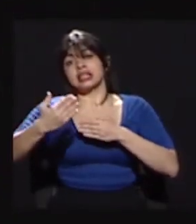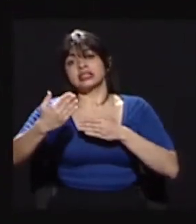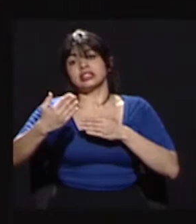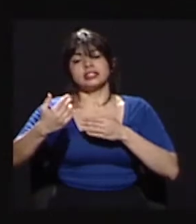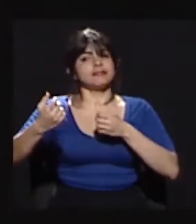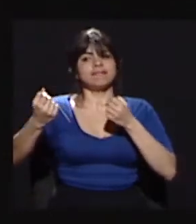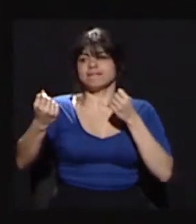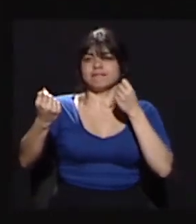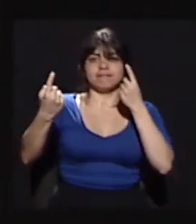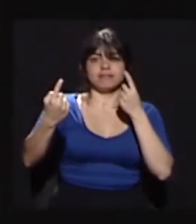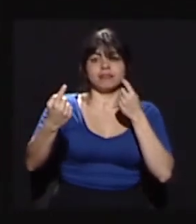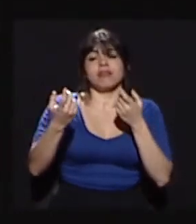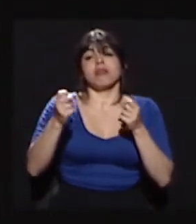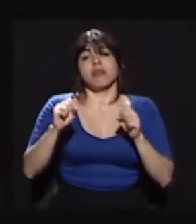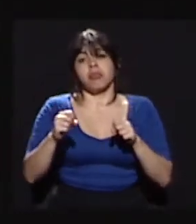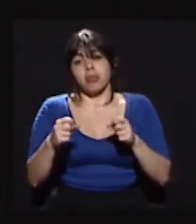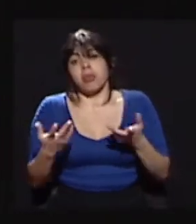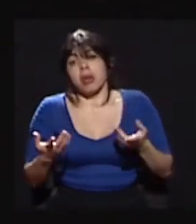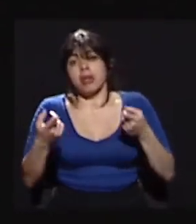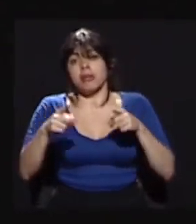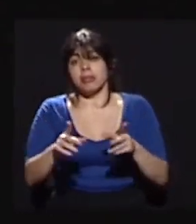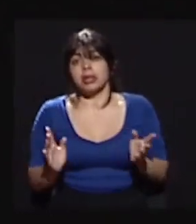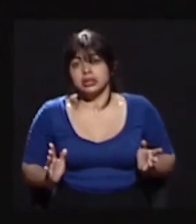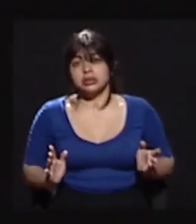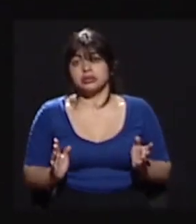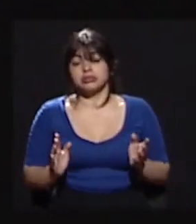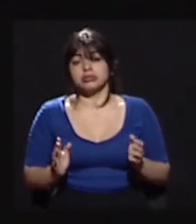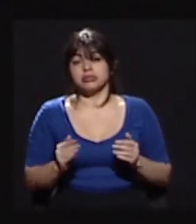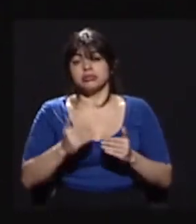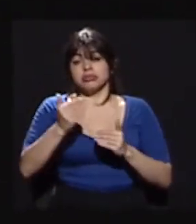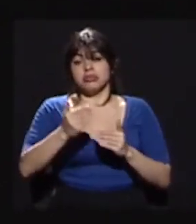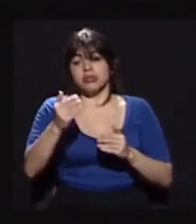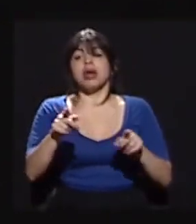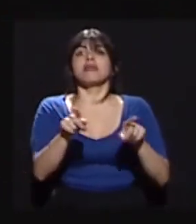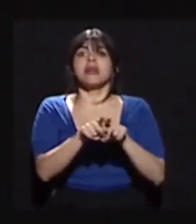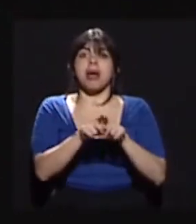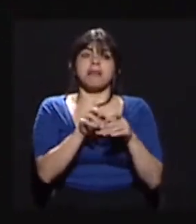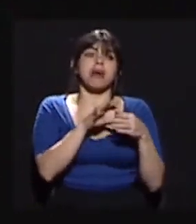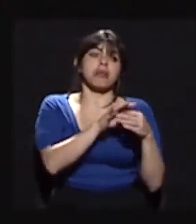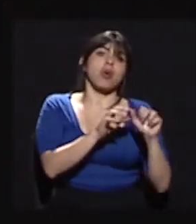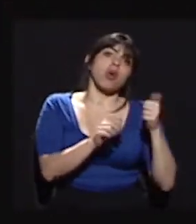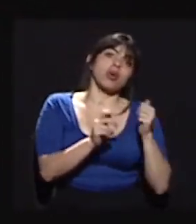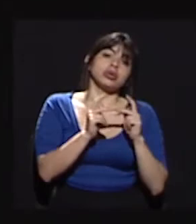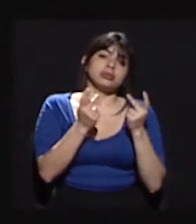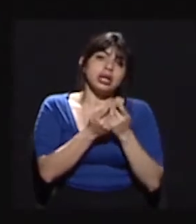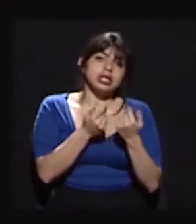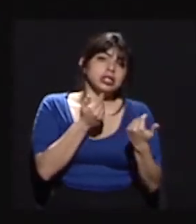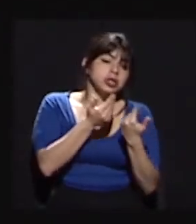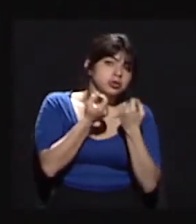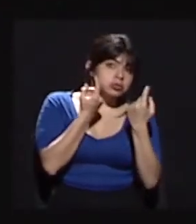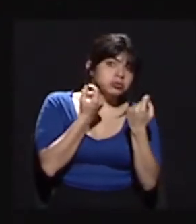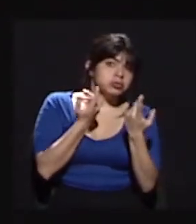con el frente amplio probablemente se produzcan y así acercamientos con otros bloques